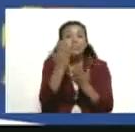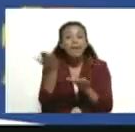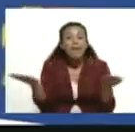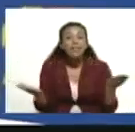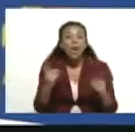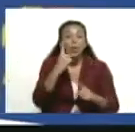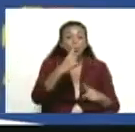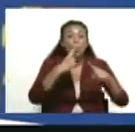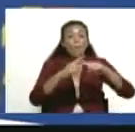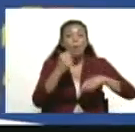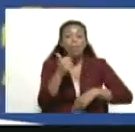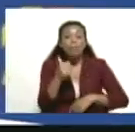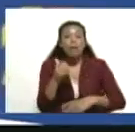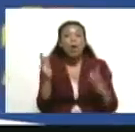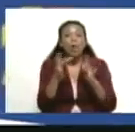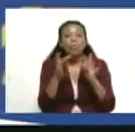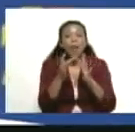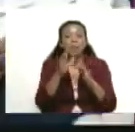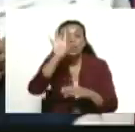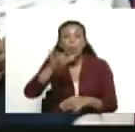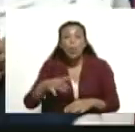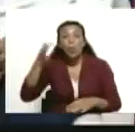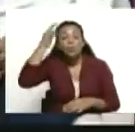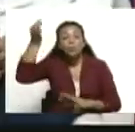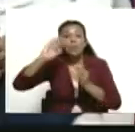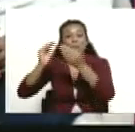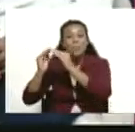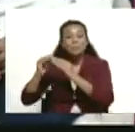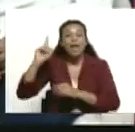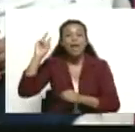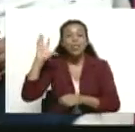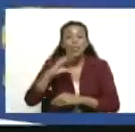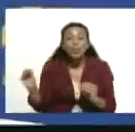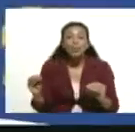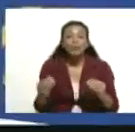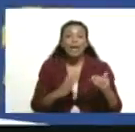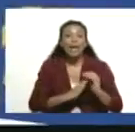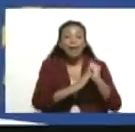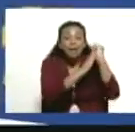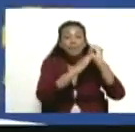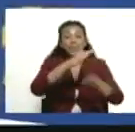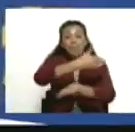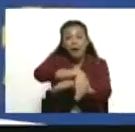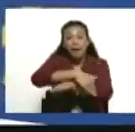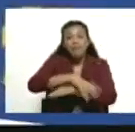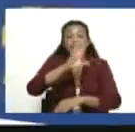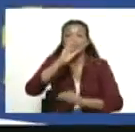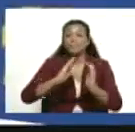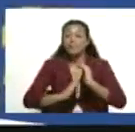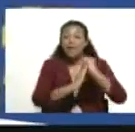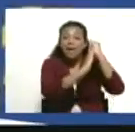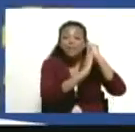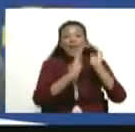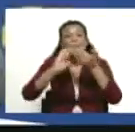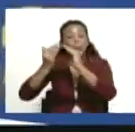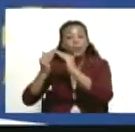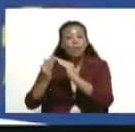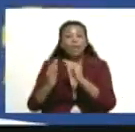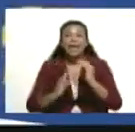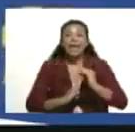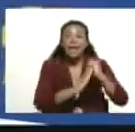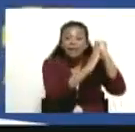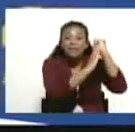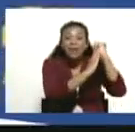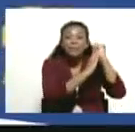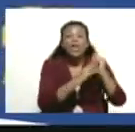el 1x10. Todos los consejos comunales, todas las jefas y jefes de calle, jefas y jefes de comunidad, jefas